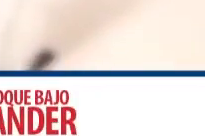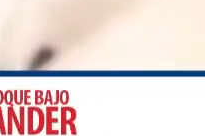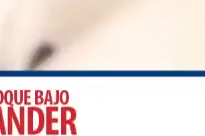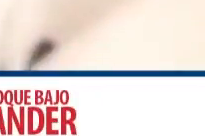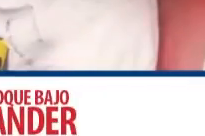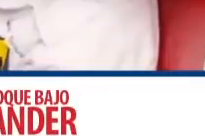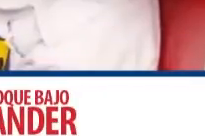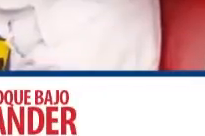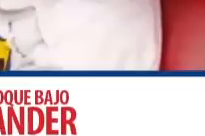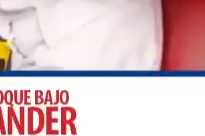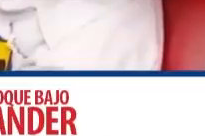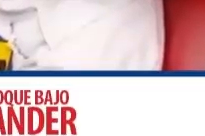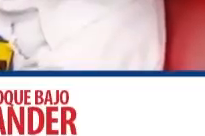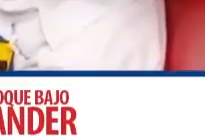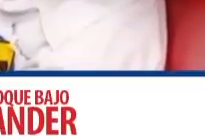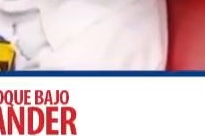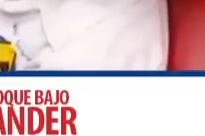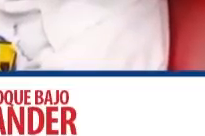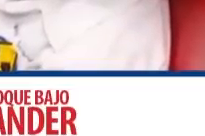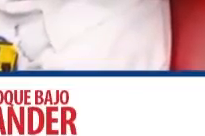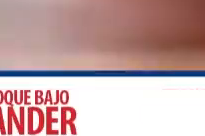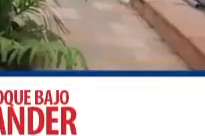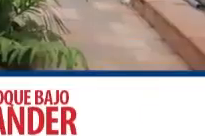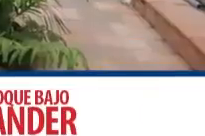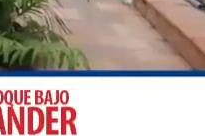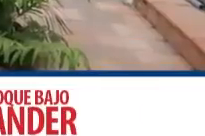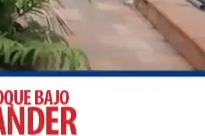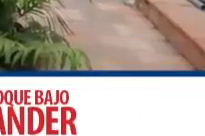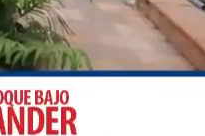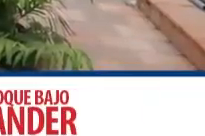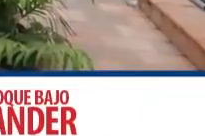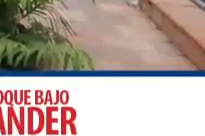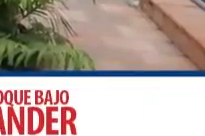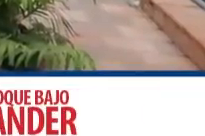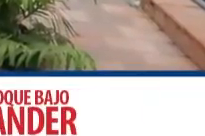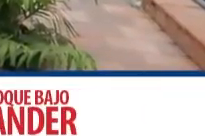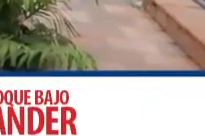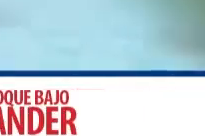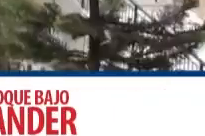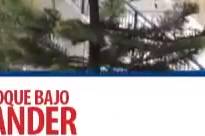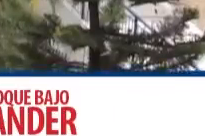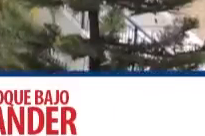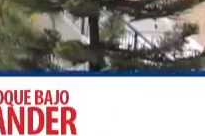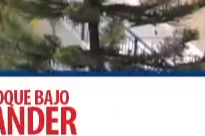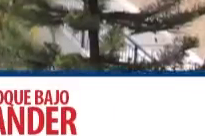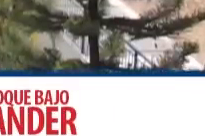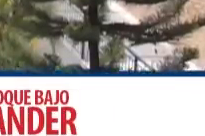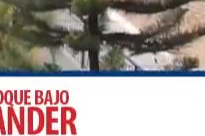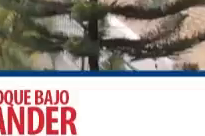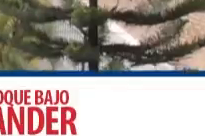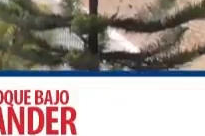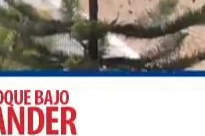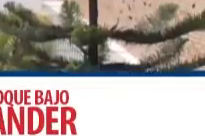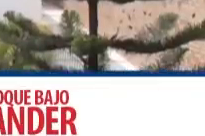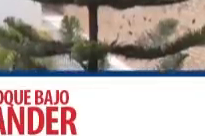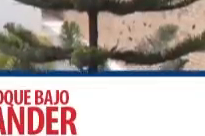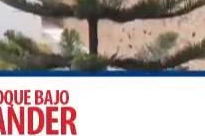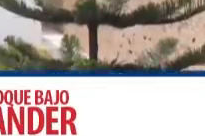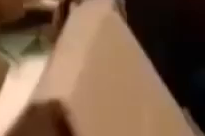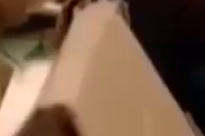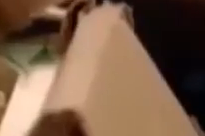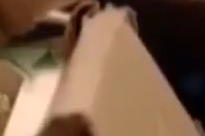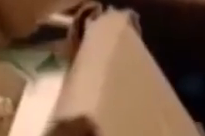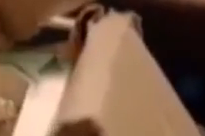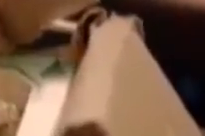artística y cultural de nuestros niños. Preescolar Goyitos del Colegio Campestre Goyavier, su mejor opción en